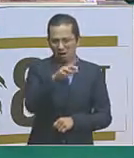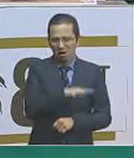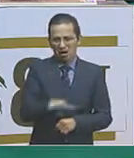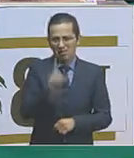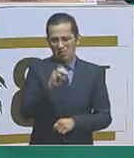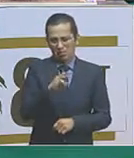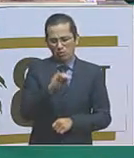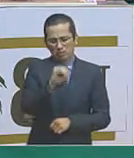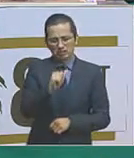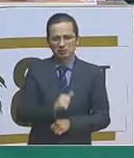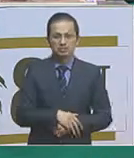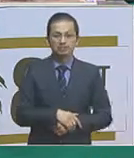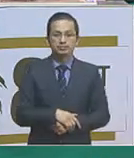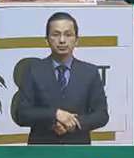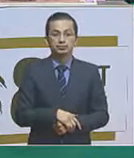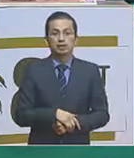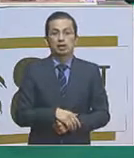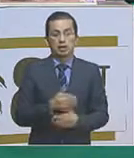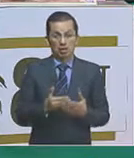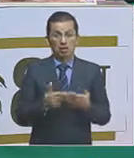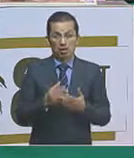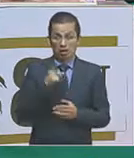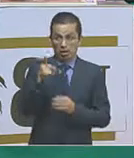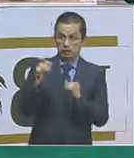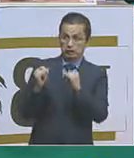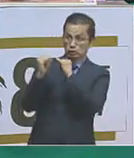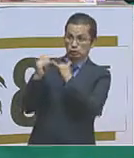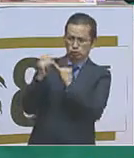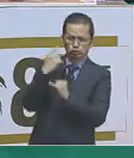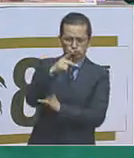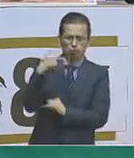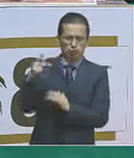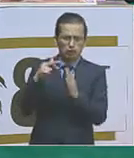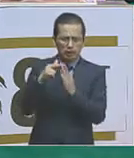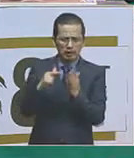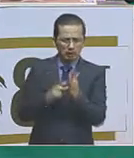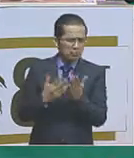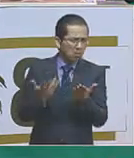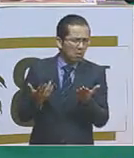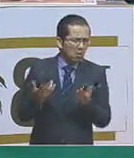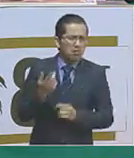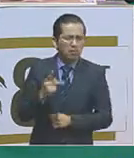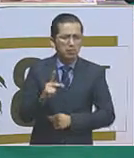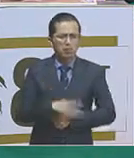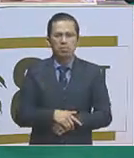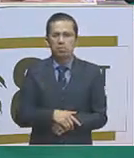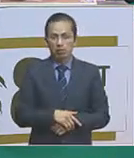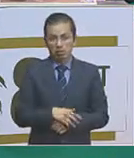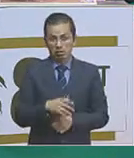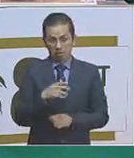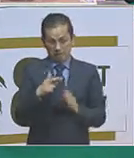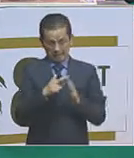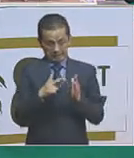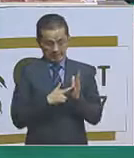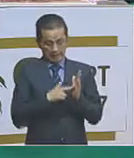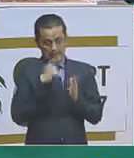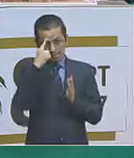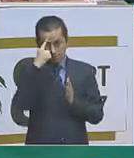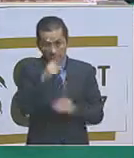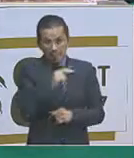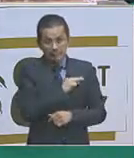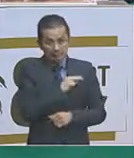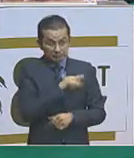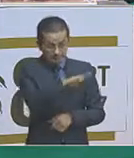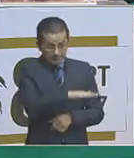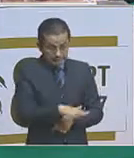reglamentación para las instituciones formales pero la verdad hay que reconocerlo no tenemos una reglamentación específica para